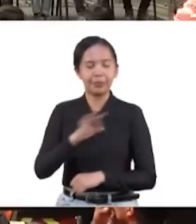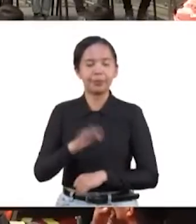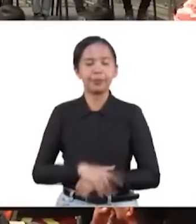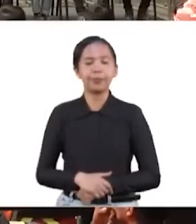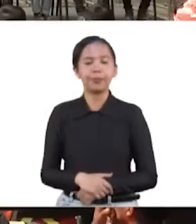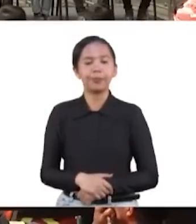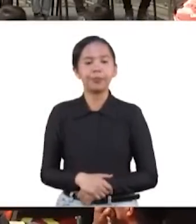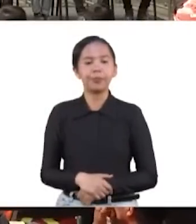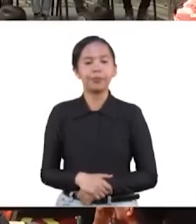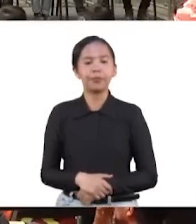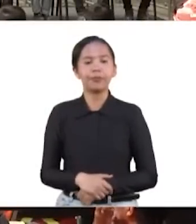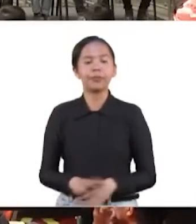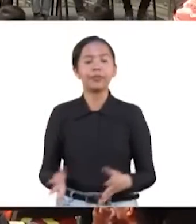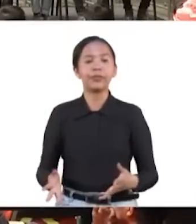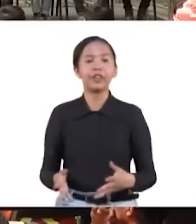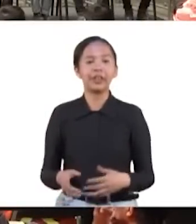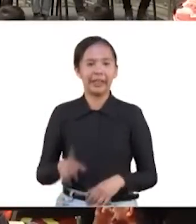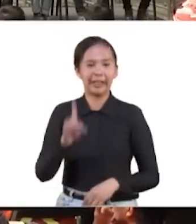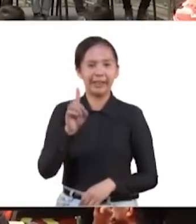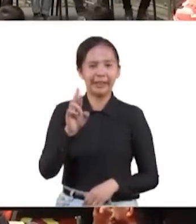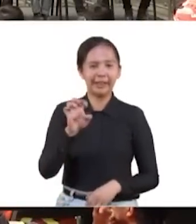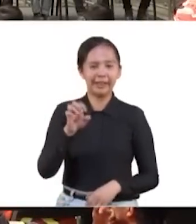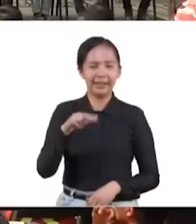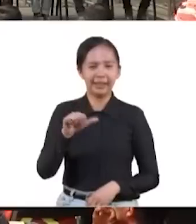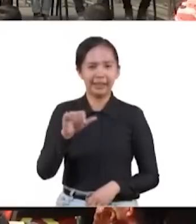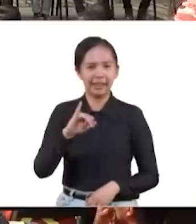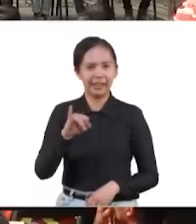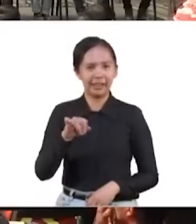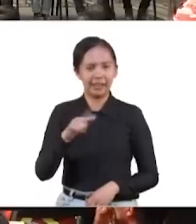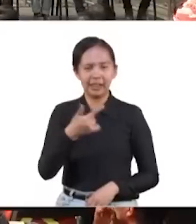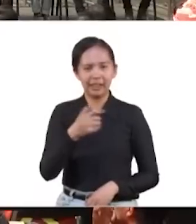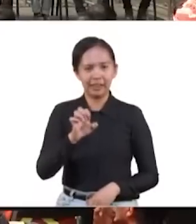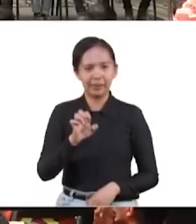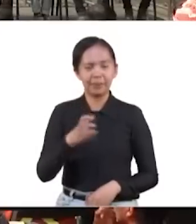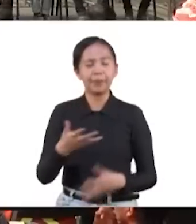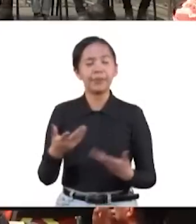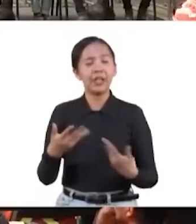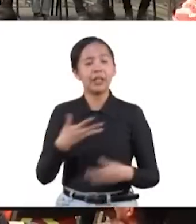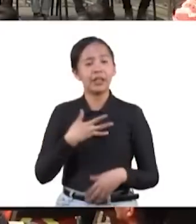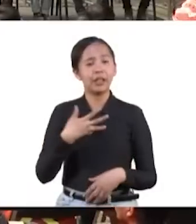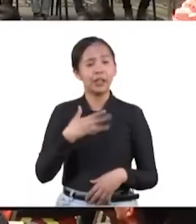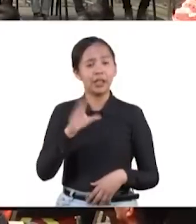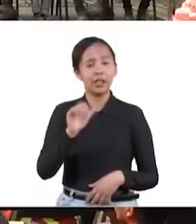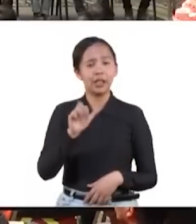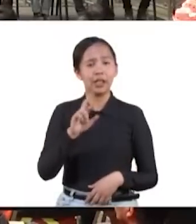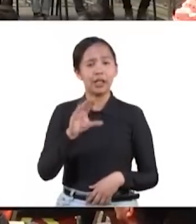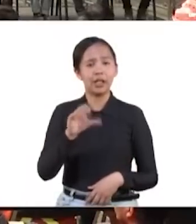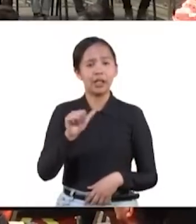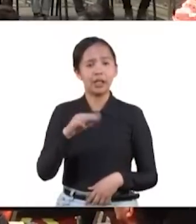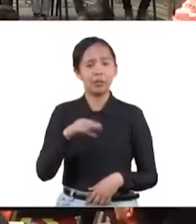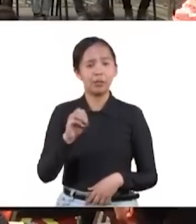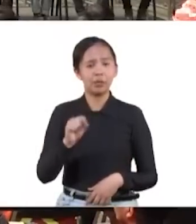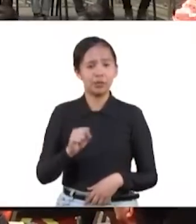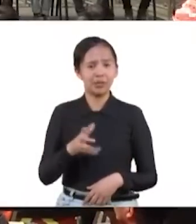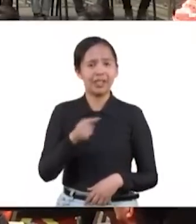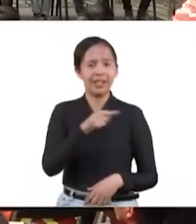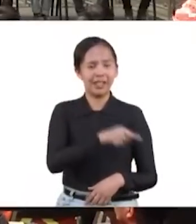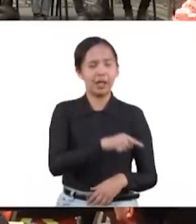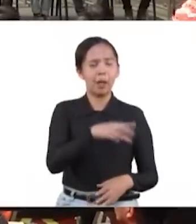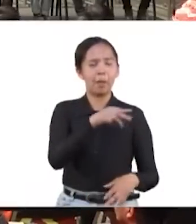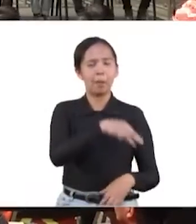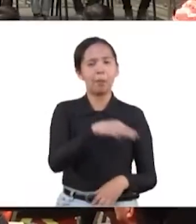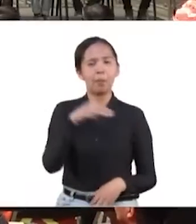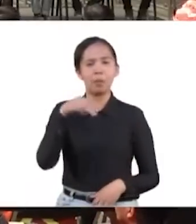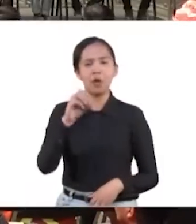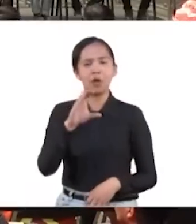Referente a cárcamos y drenaje, se construyeron y equiparon 3 nuevos cárcamos de 30.000 litros cada uno en las estaciones